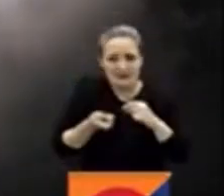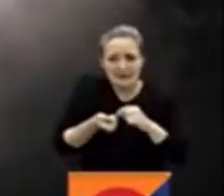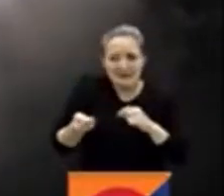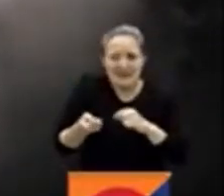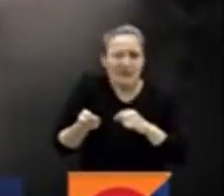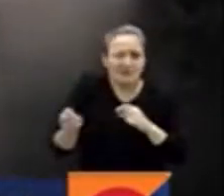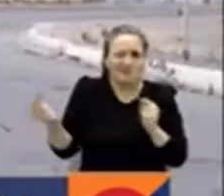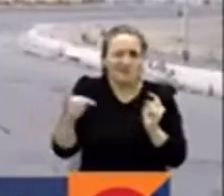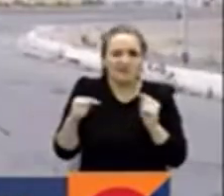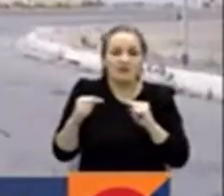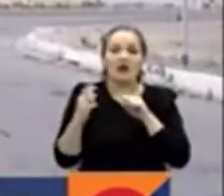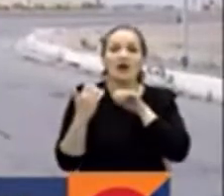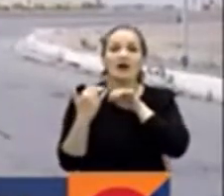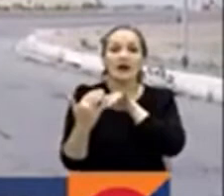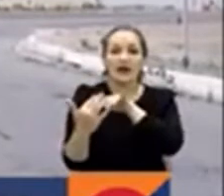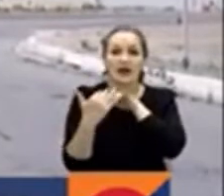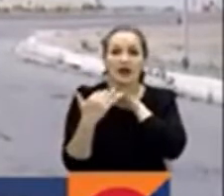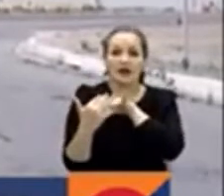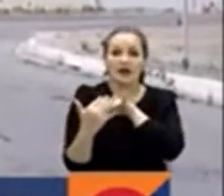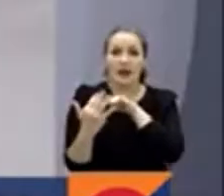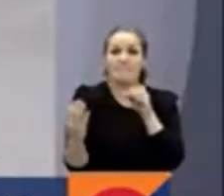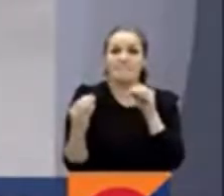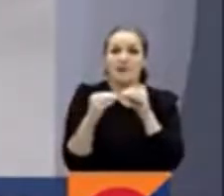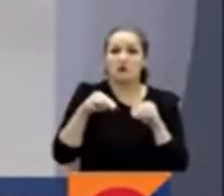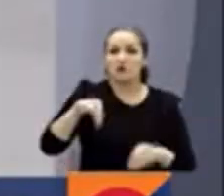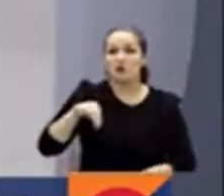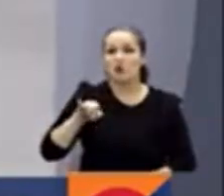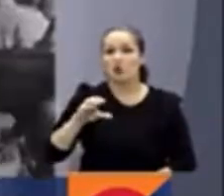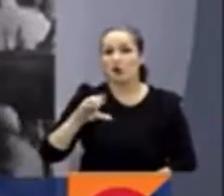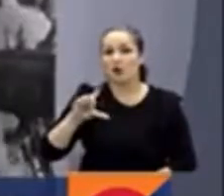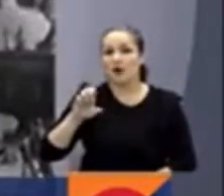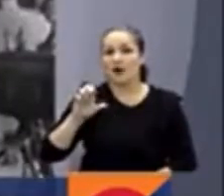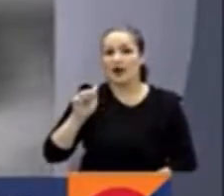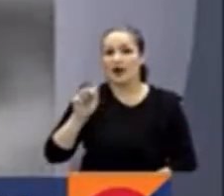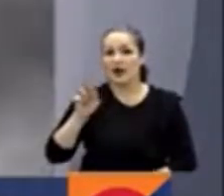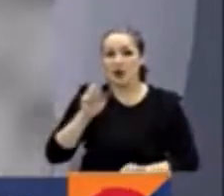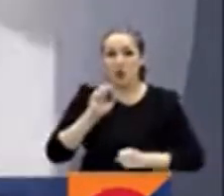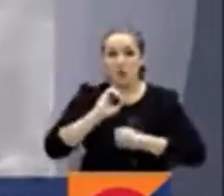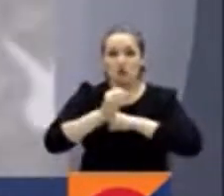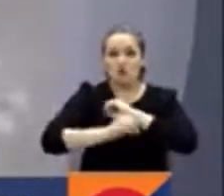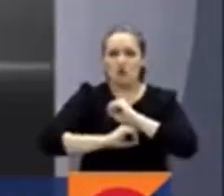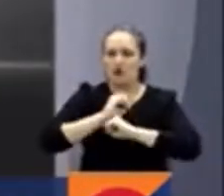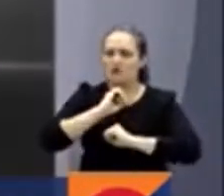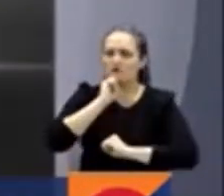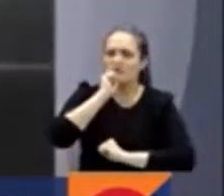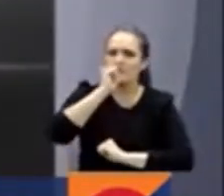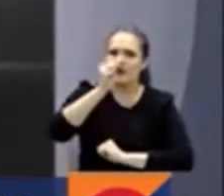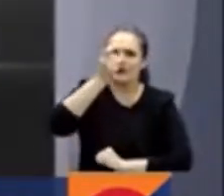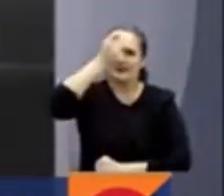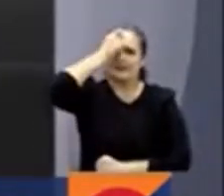combinación guerra y un componente nuclear es un peligroso cóctel que trae los peores recuerdos a la humanidad.